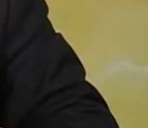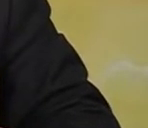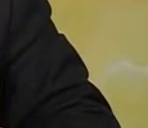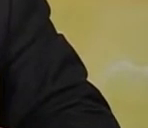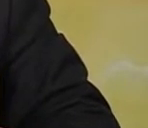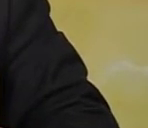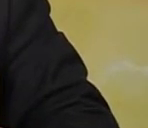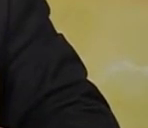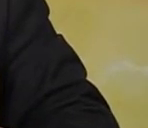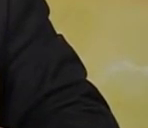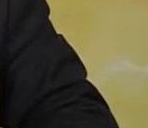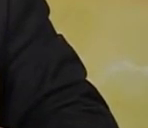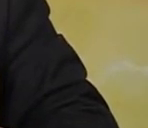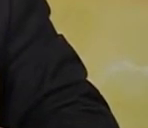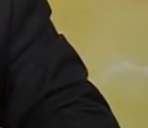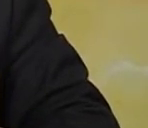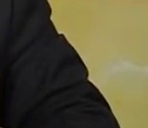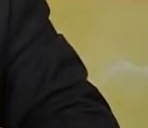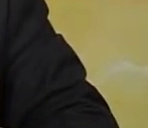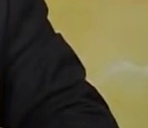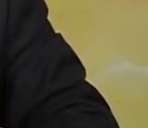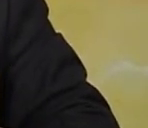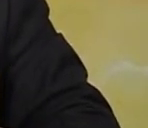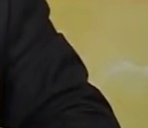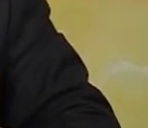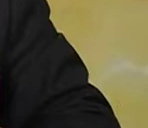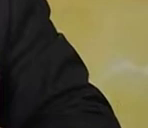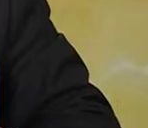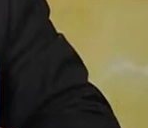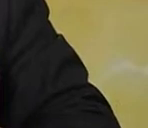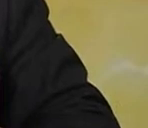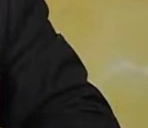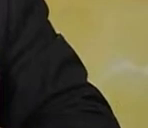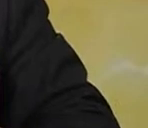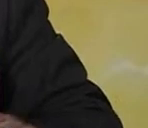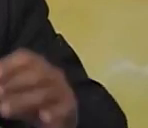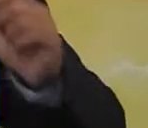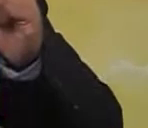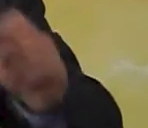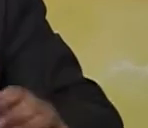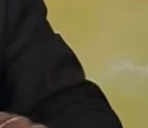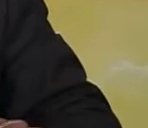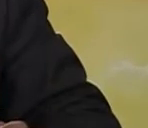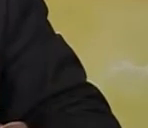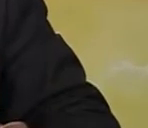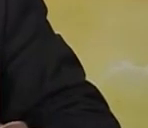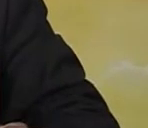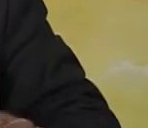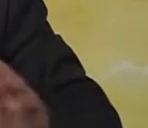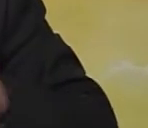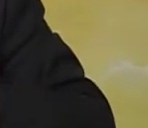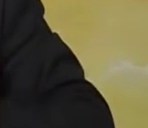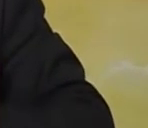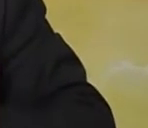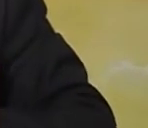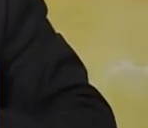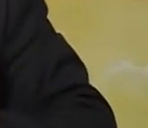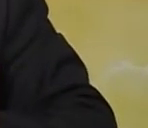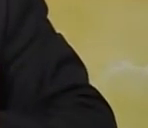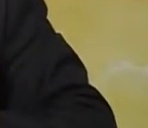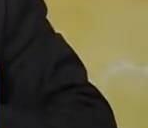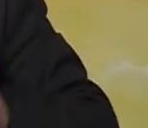en la vida del cielito, del cielote y de cada uno de los que estamos en este lugar. Trae, Dios mío, medicina, sanidad, salvación a través